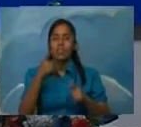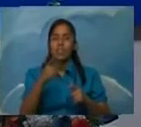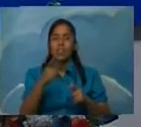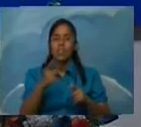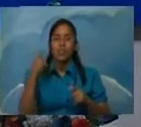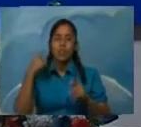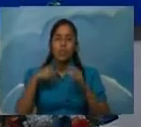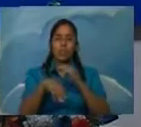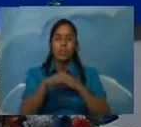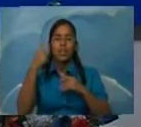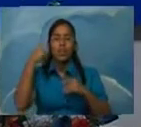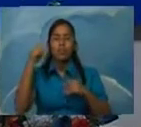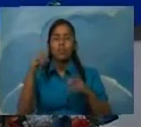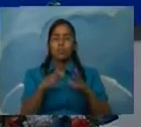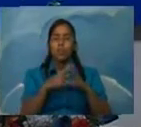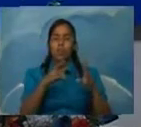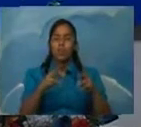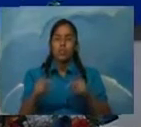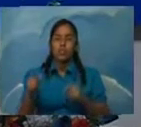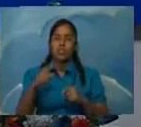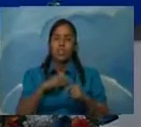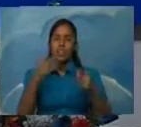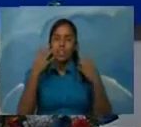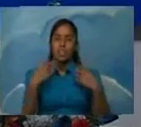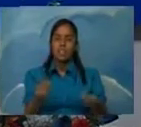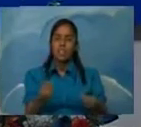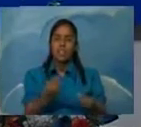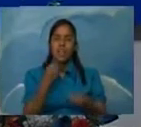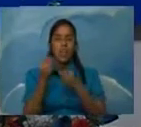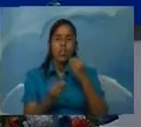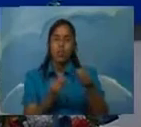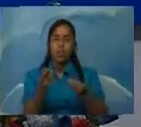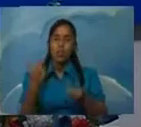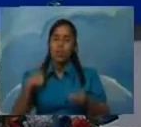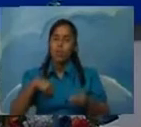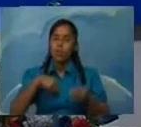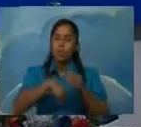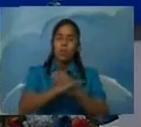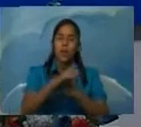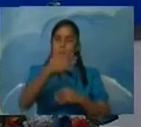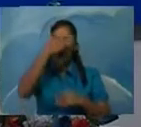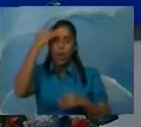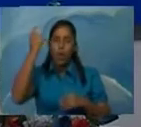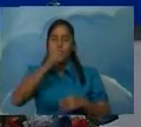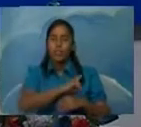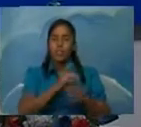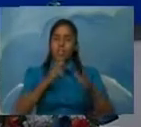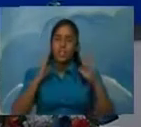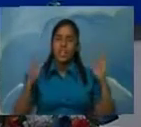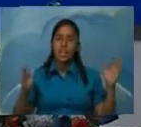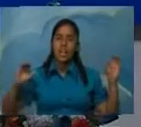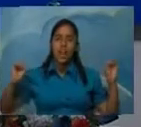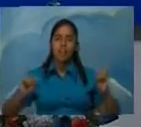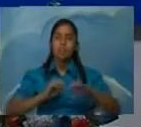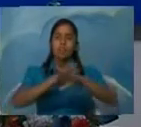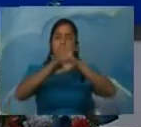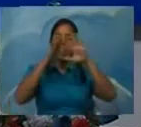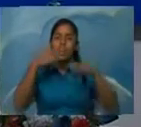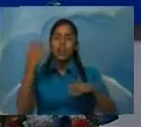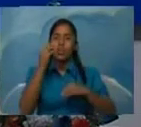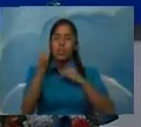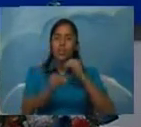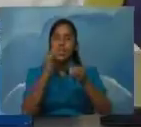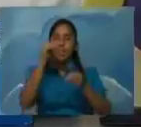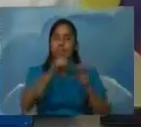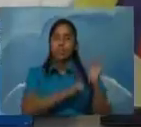ellos pasaron por tierra seca. ¿Cómo nos vamos a olvidar de ese gran milagro que hizo el